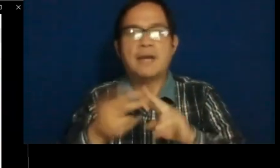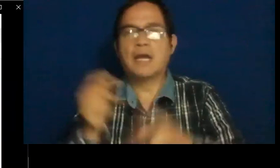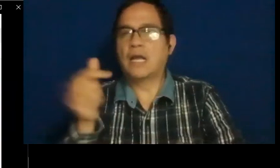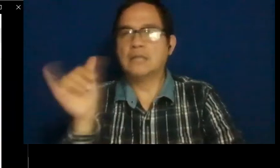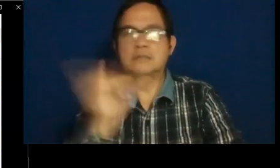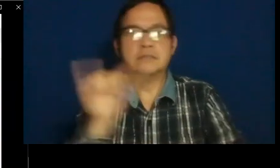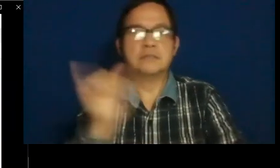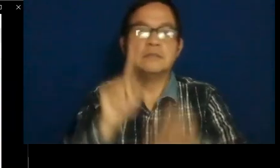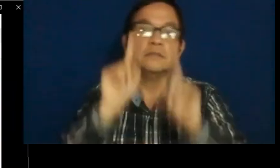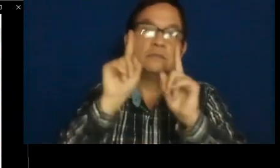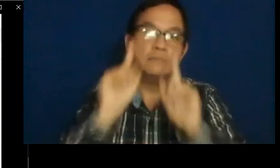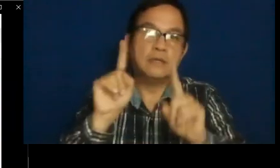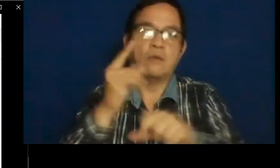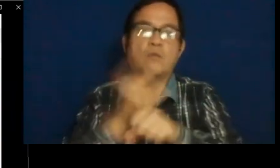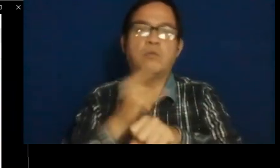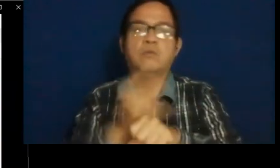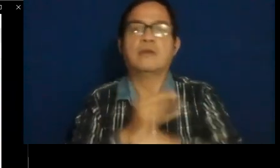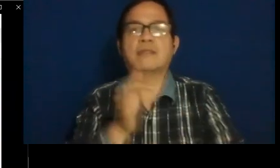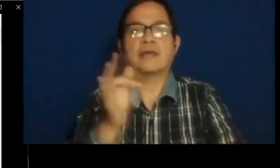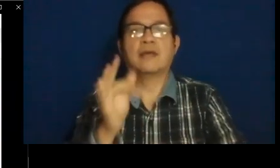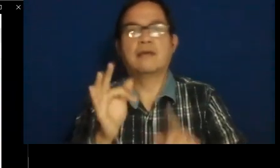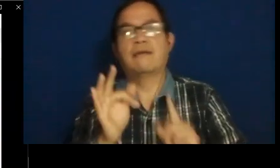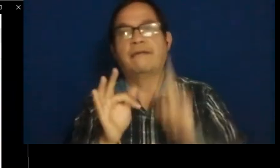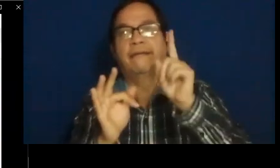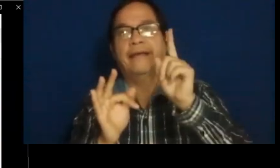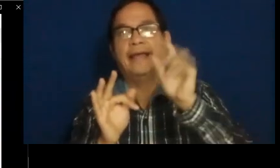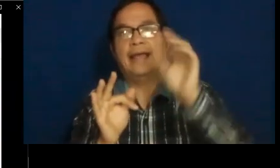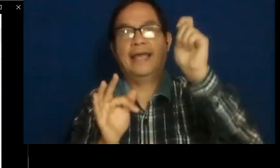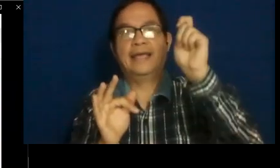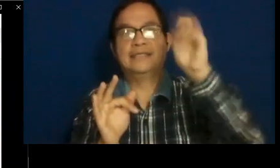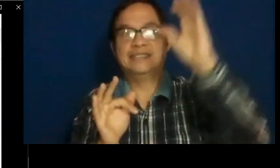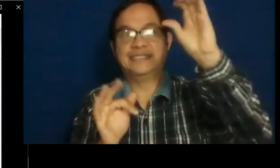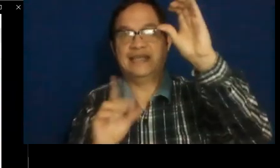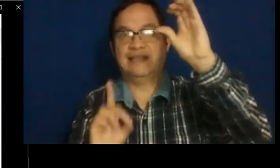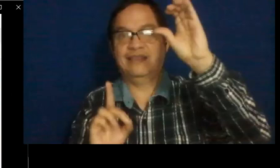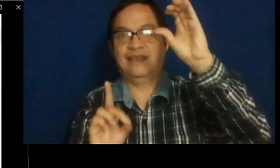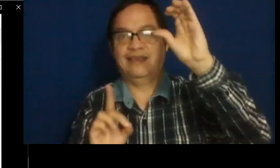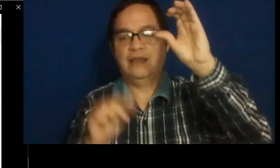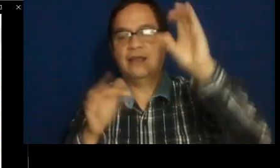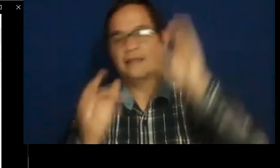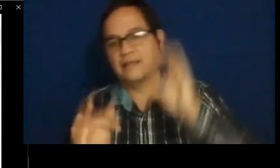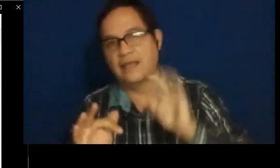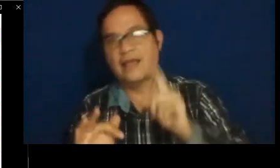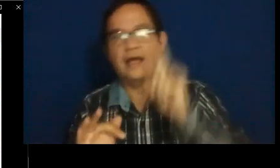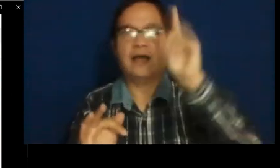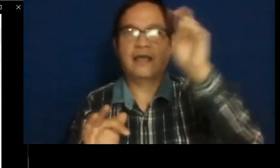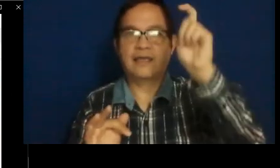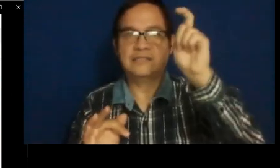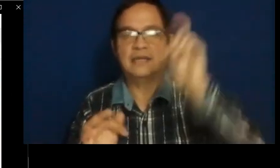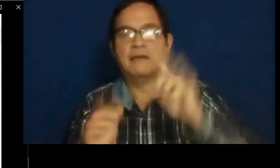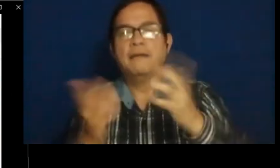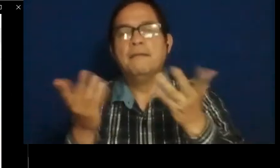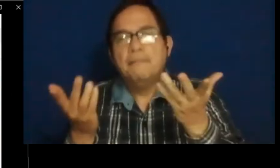a excepción de que aquí se maneja con t, pero aquí se maneja con x. ¿Qué es lo que tiene que hacer? Y perdóname que sea así de elemental, pero es